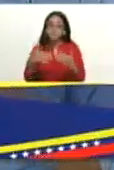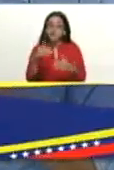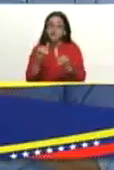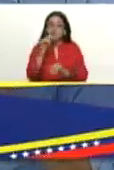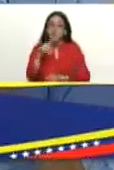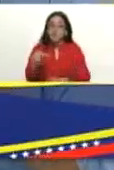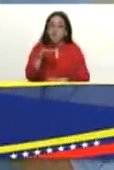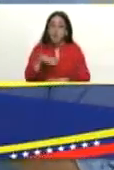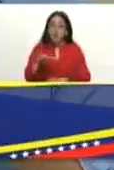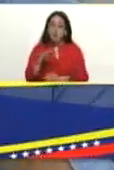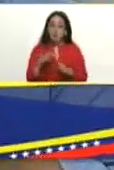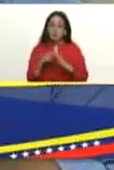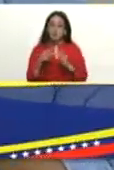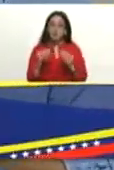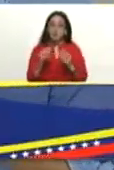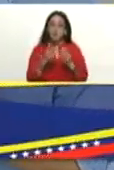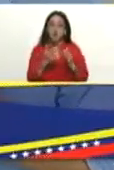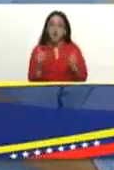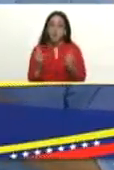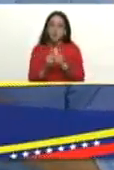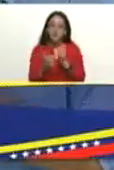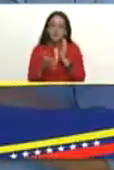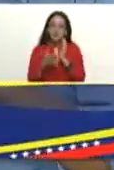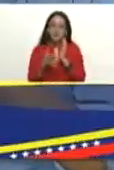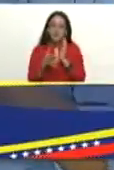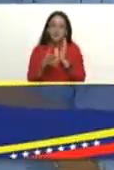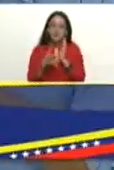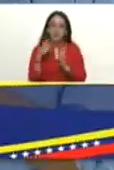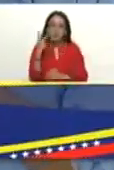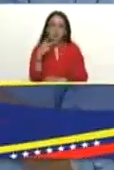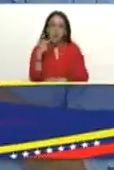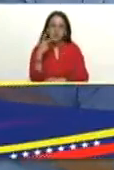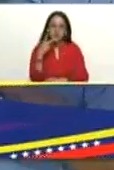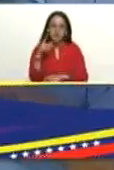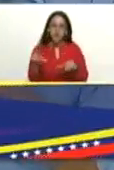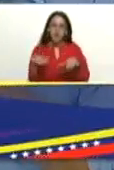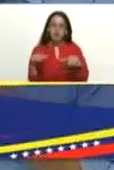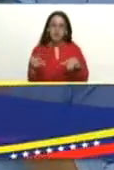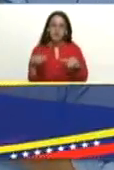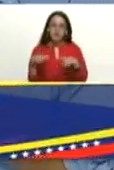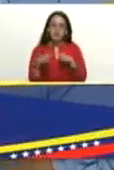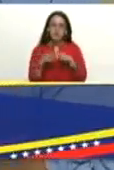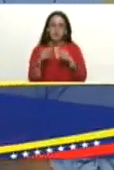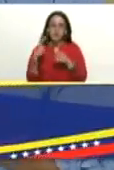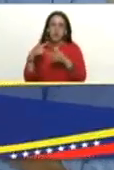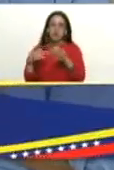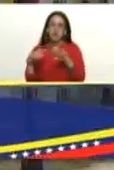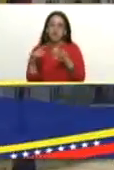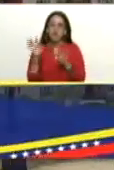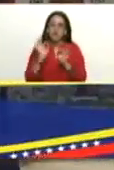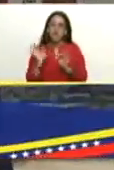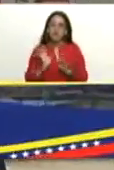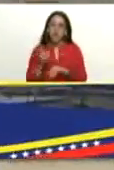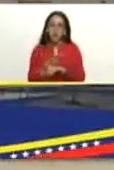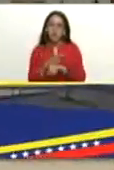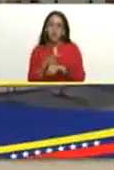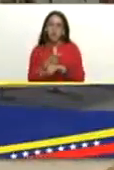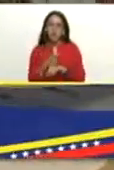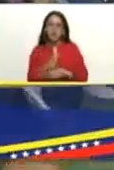por supuesto, con todo el acompañamiento técnico, político, logístico, de todos los demás niveles de gobierno.